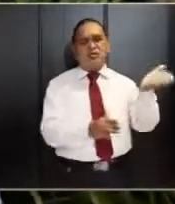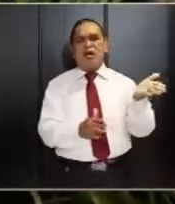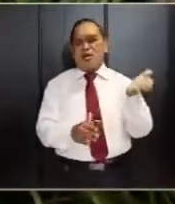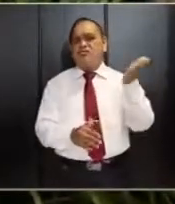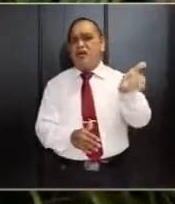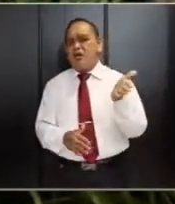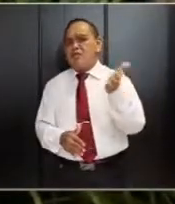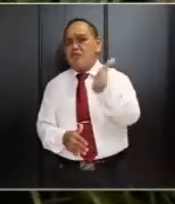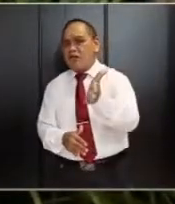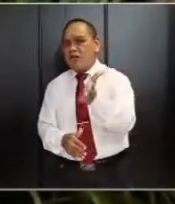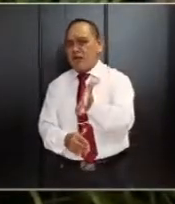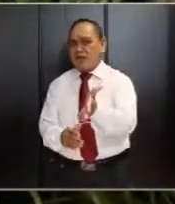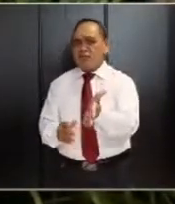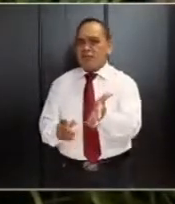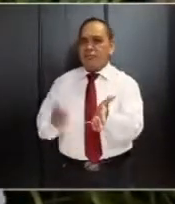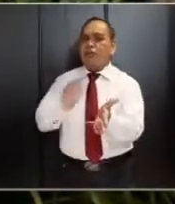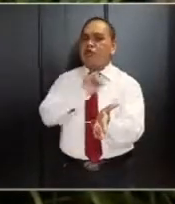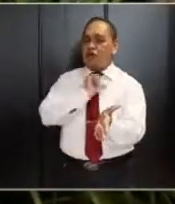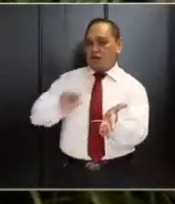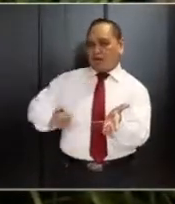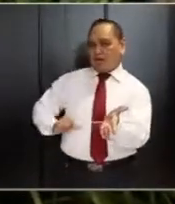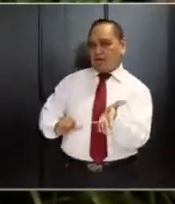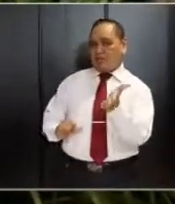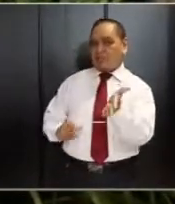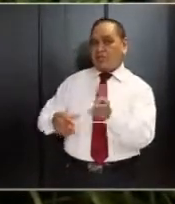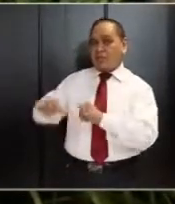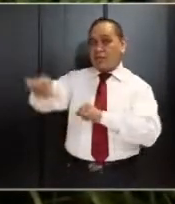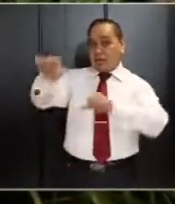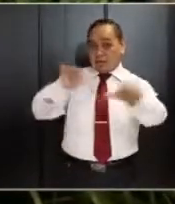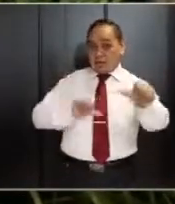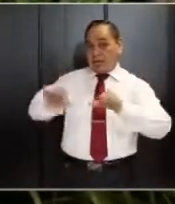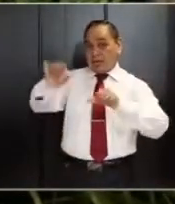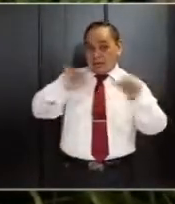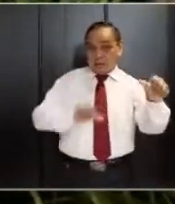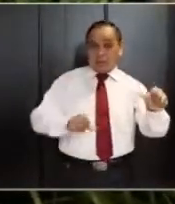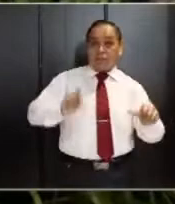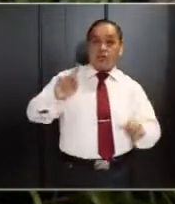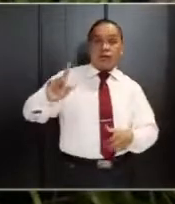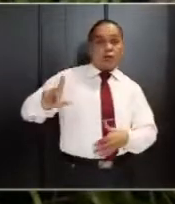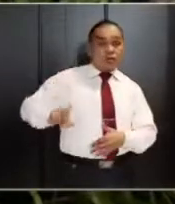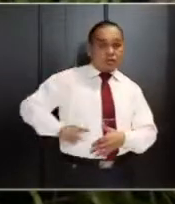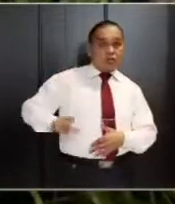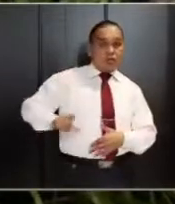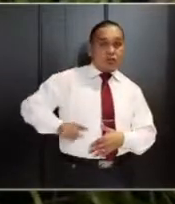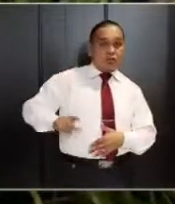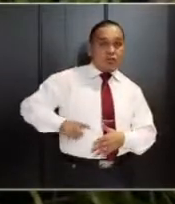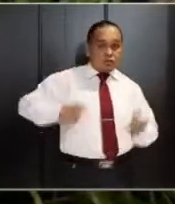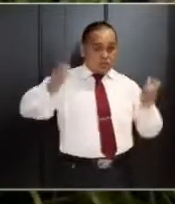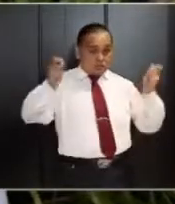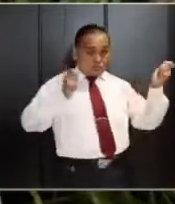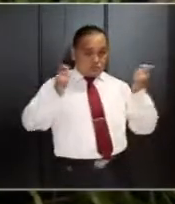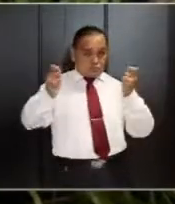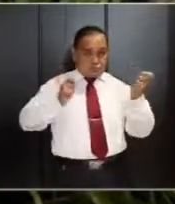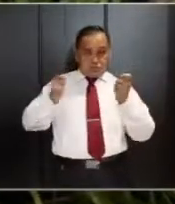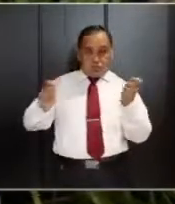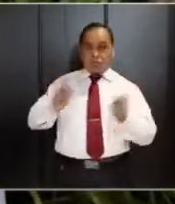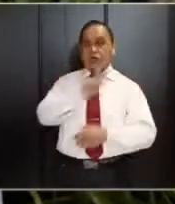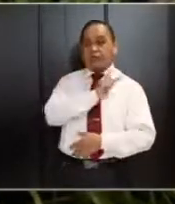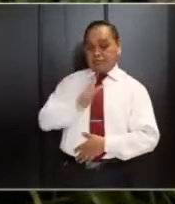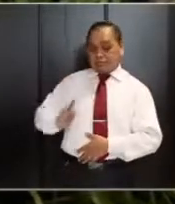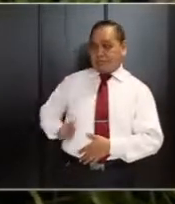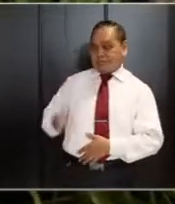pero si no hay la voluntad, si no hay el cariño, si no hay la reciprocidad de un gobernante, en este caso del presidente López Obrador, pues no se